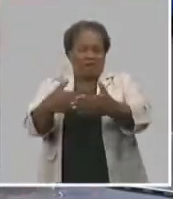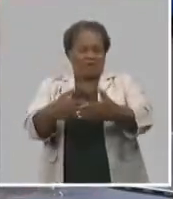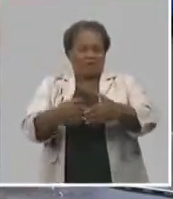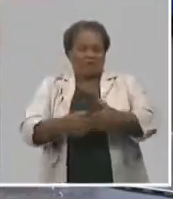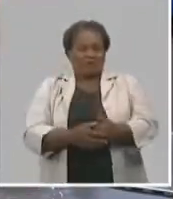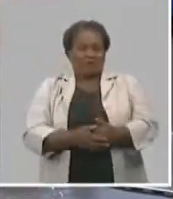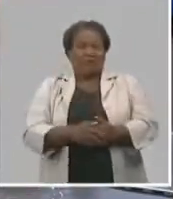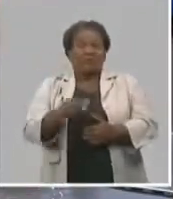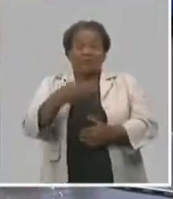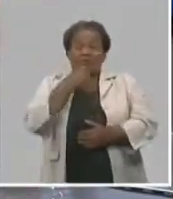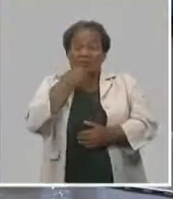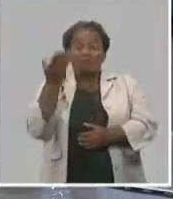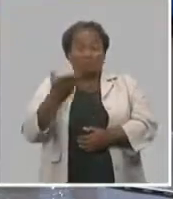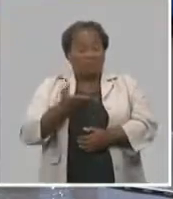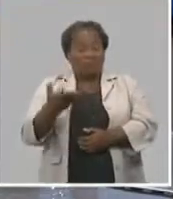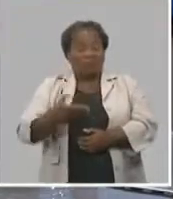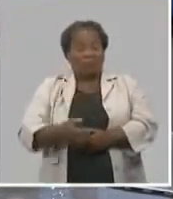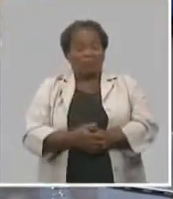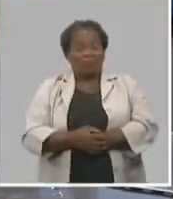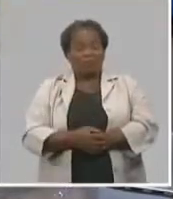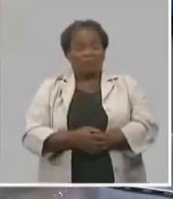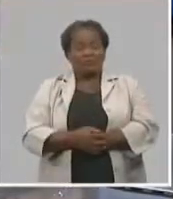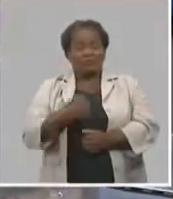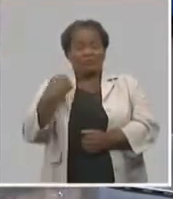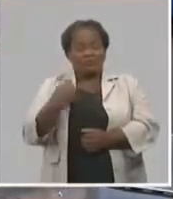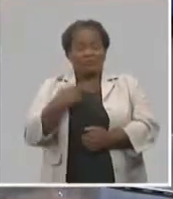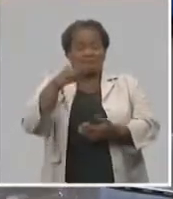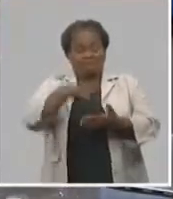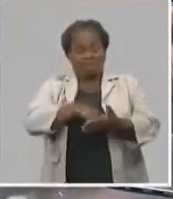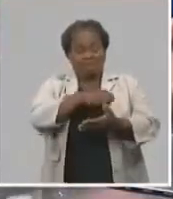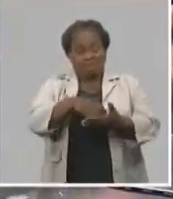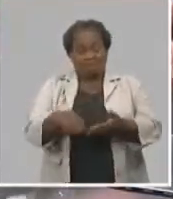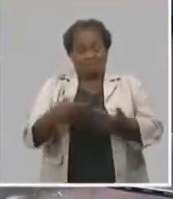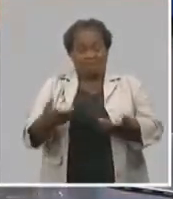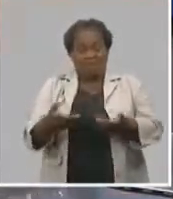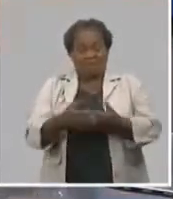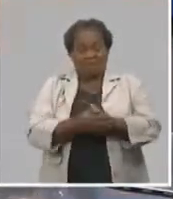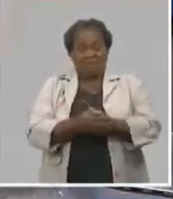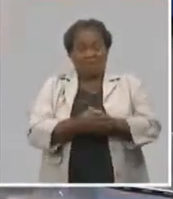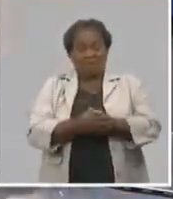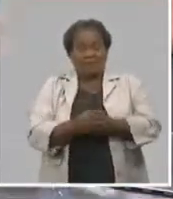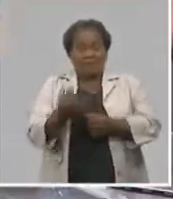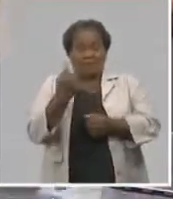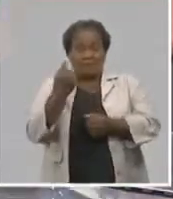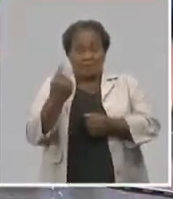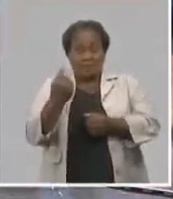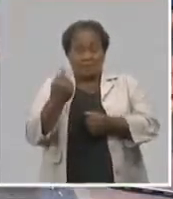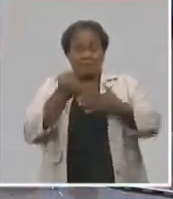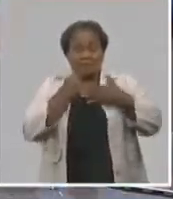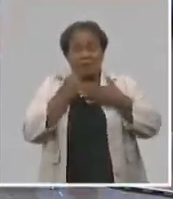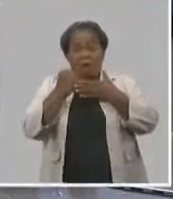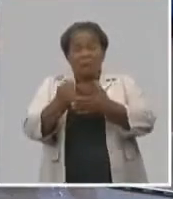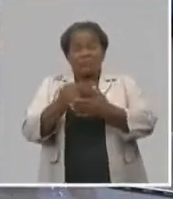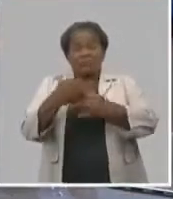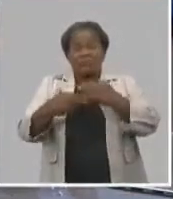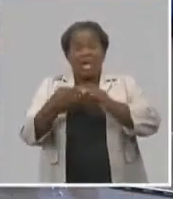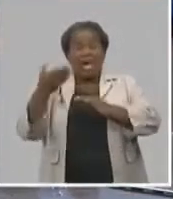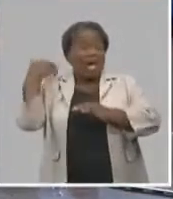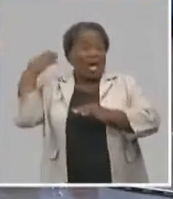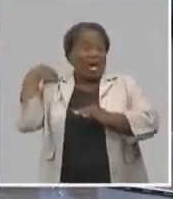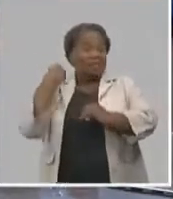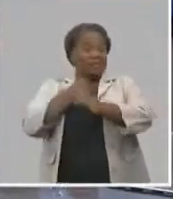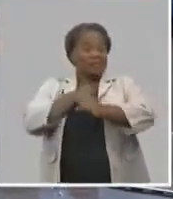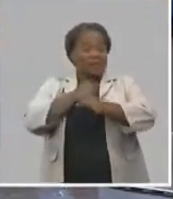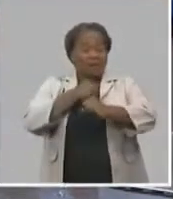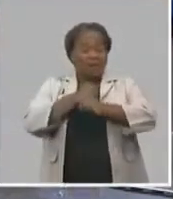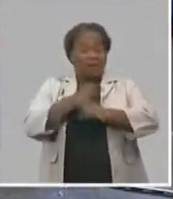envejecimiento muy rápido. Es decir, nosotros tenemos previsto, por varias razones, primero por el aporte que ya le hicieron a la sociedad,